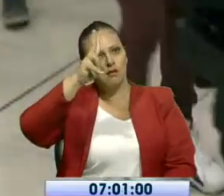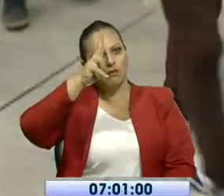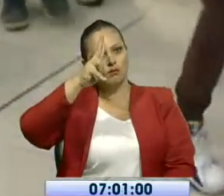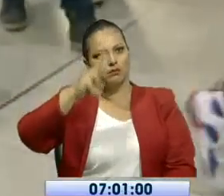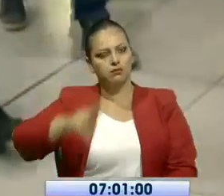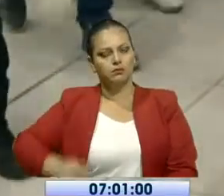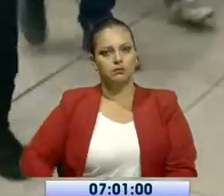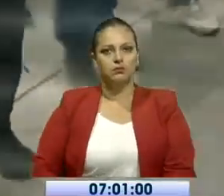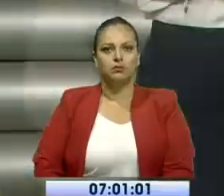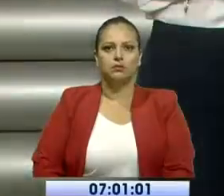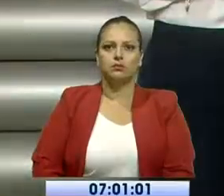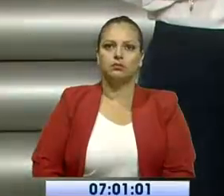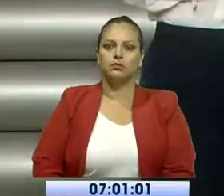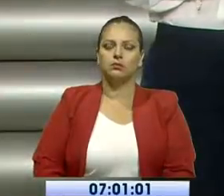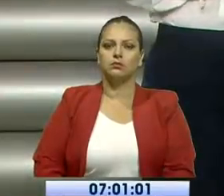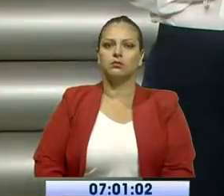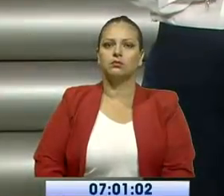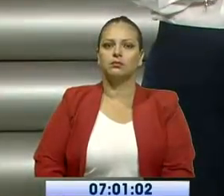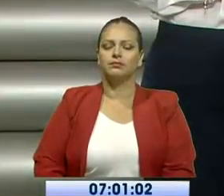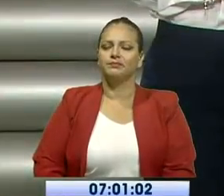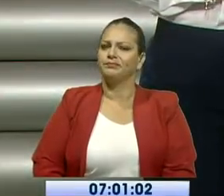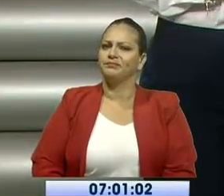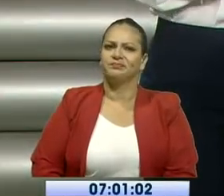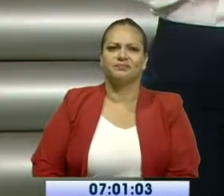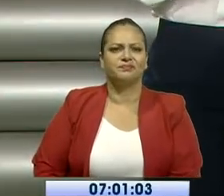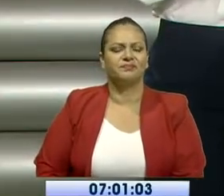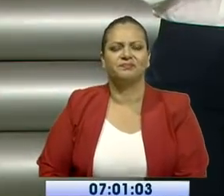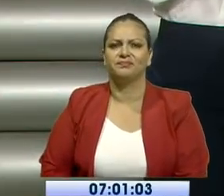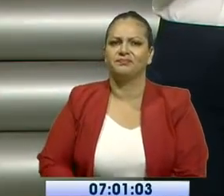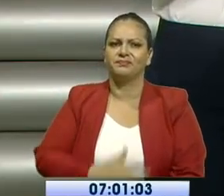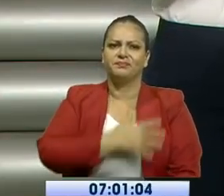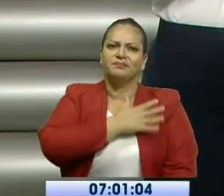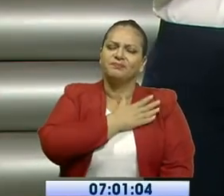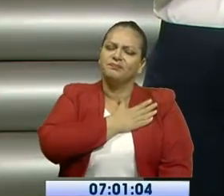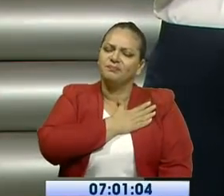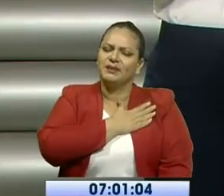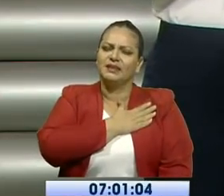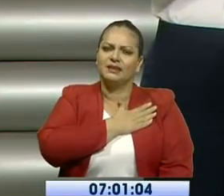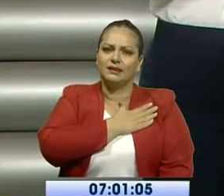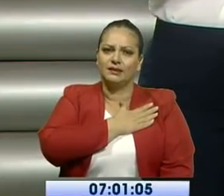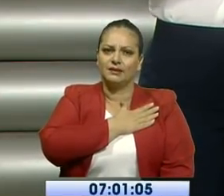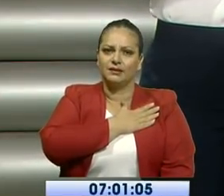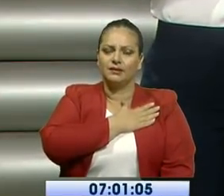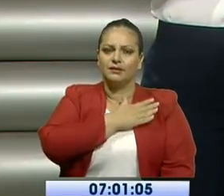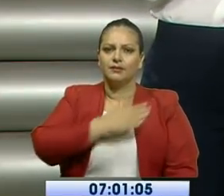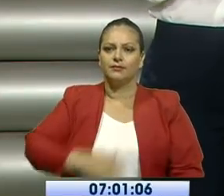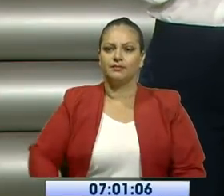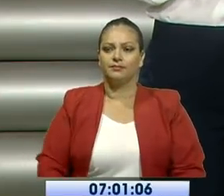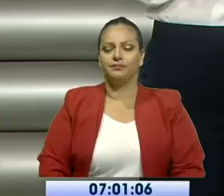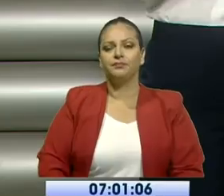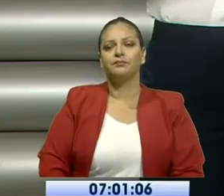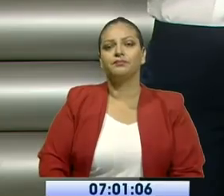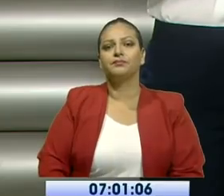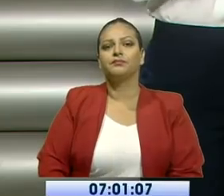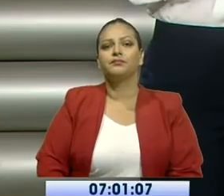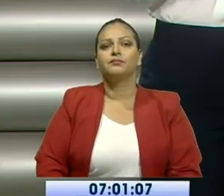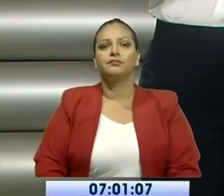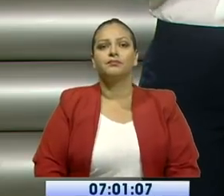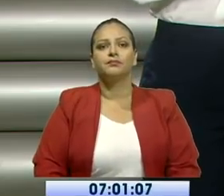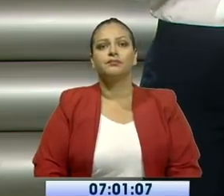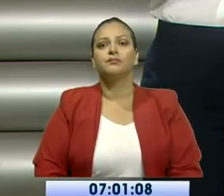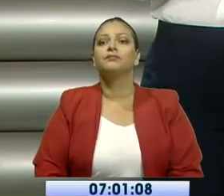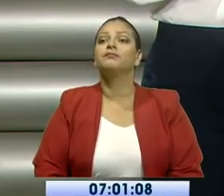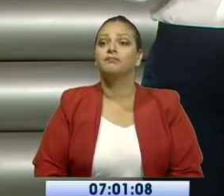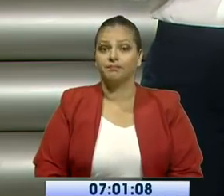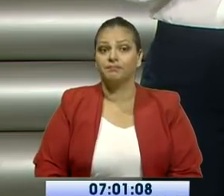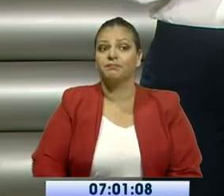Casamen. Qué pena, ¿verdad? Increíble. Esto me hace recordar aquel viejo adagio popular que dice, más rápido cae